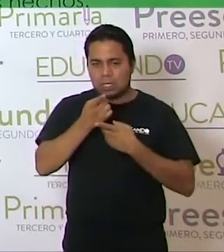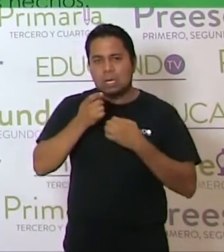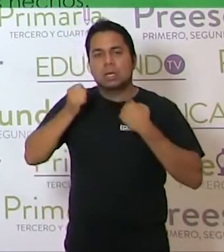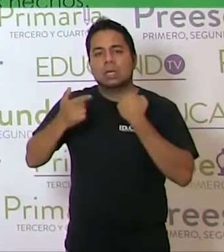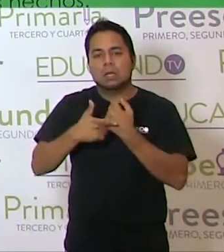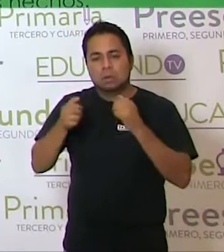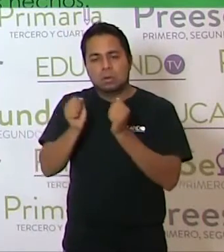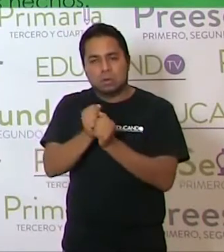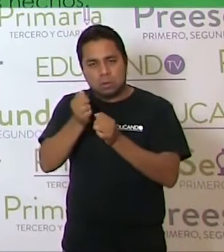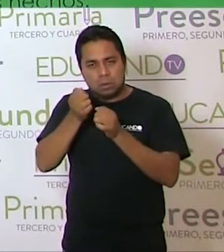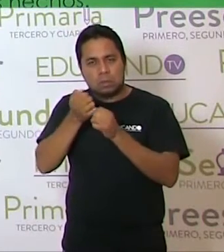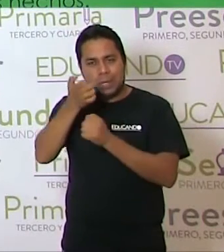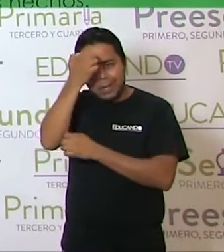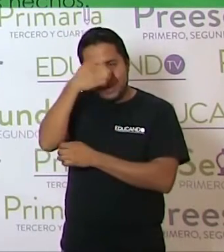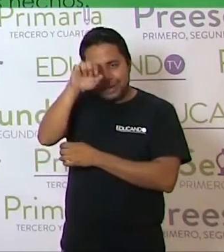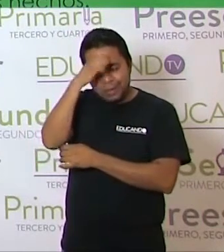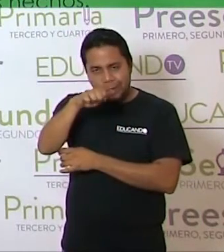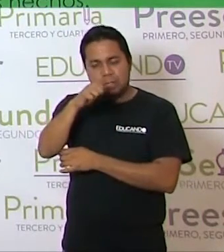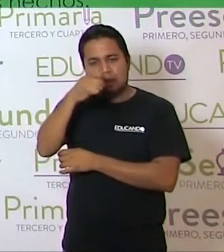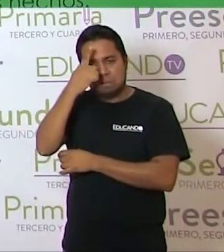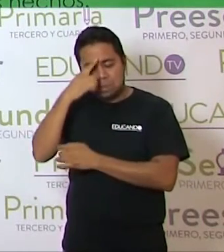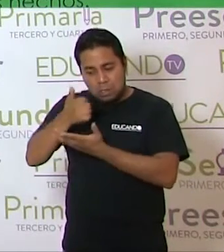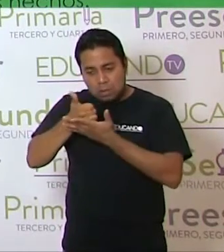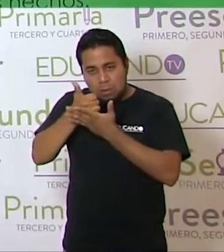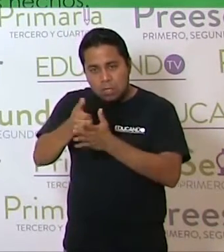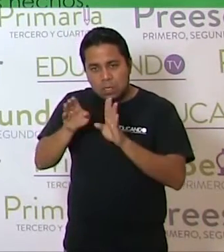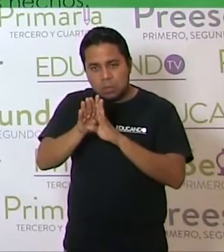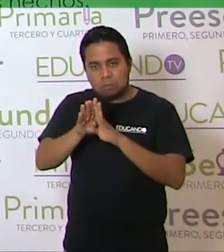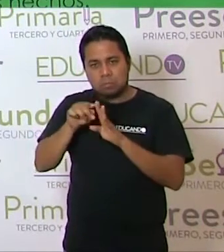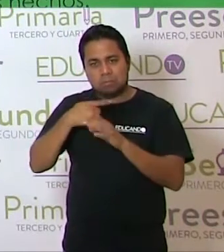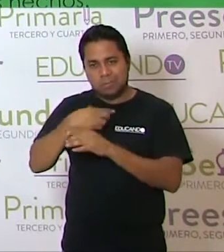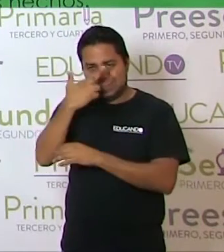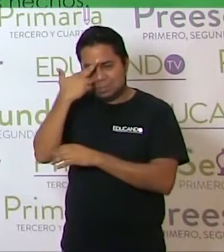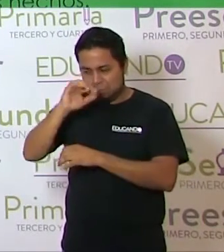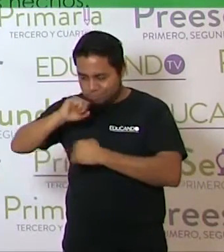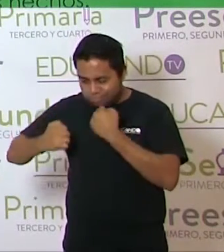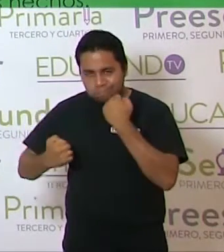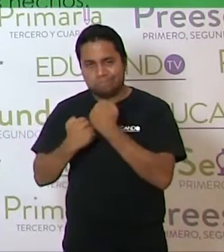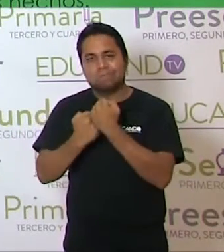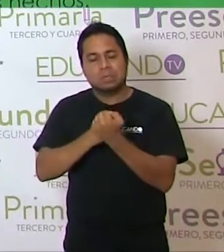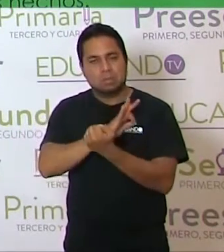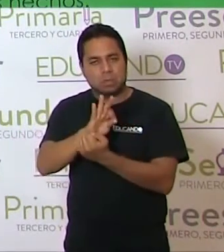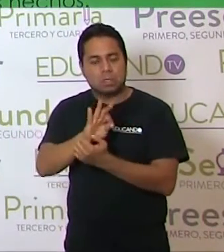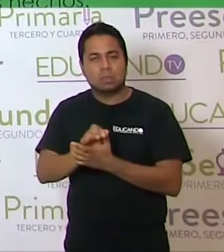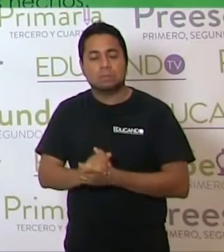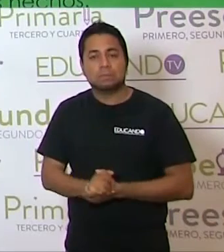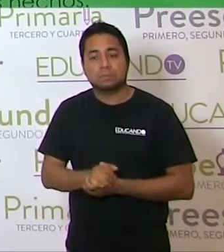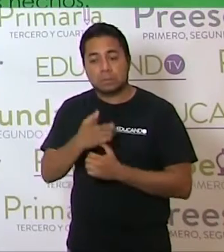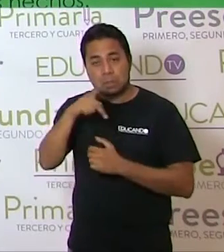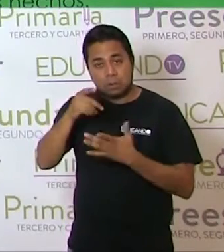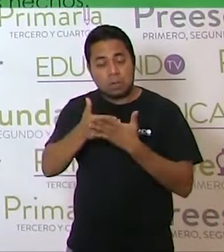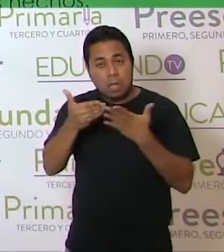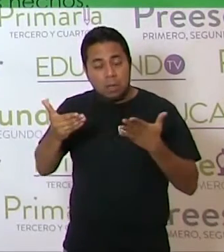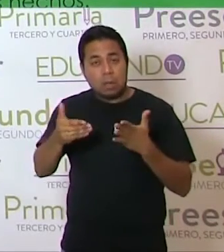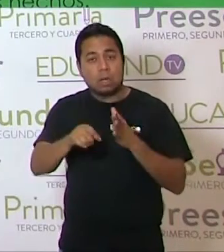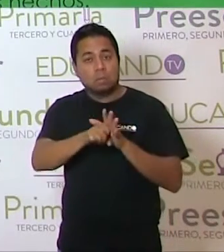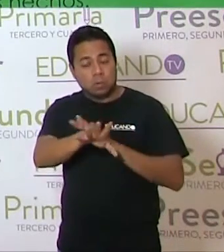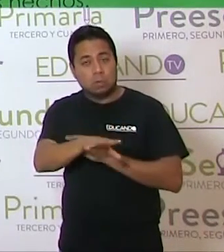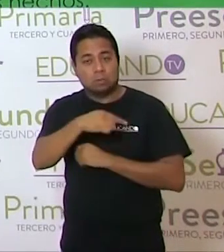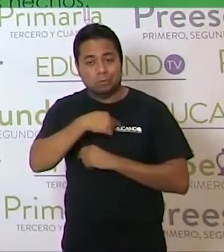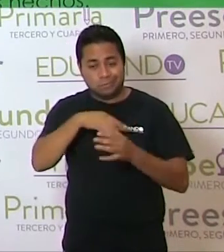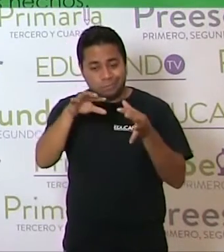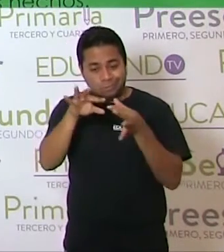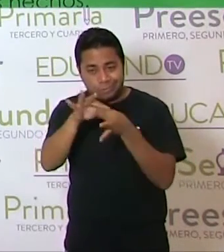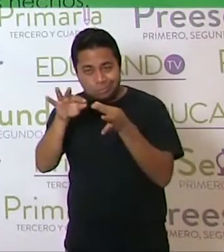que nos ayude a sustentar nuestro argumento pero ahora ya que vimos estas